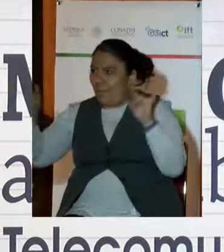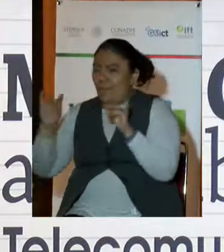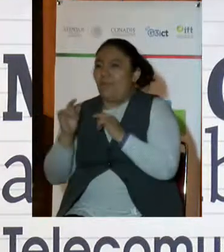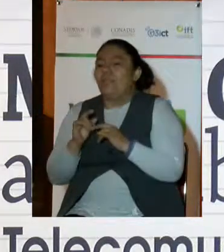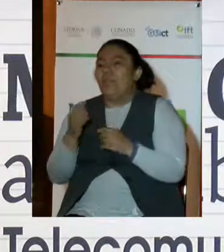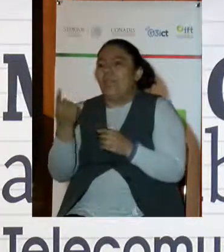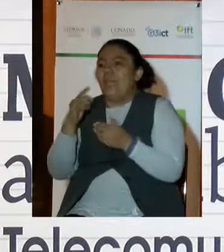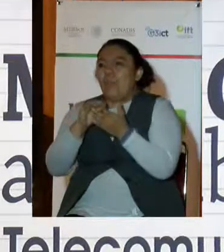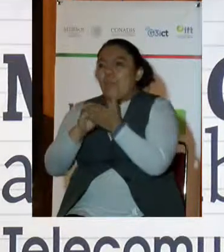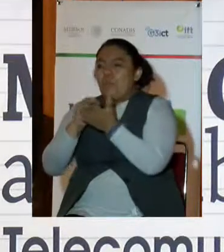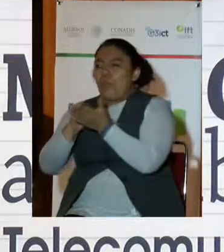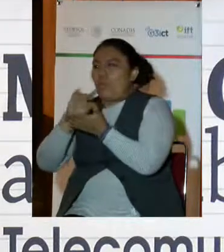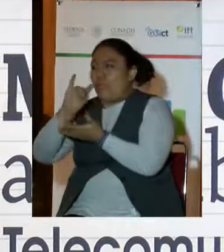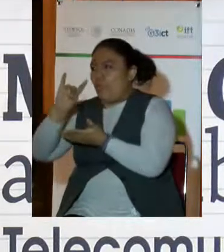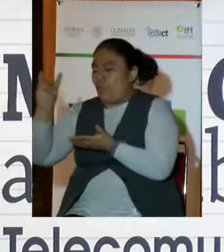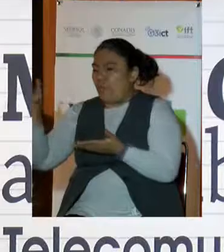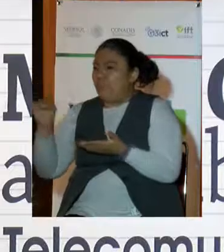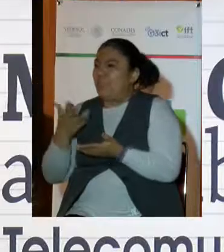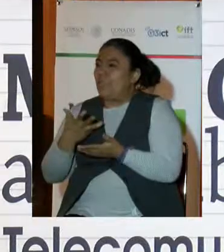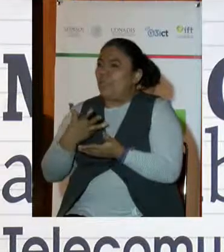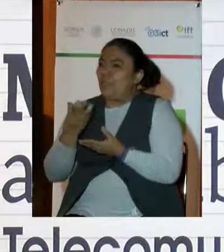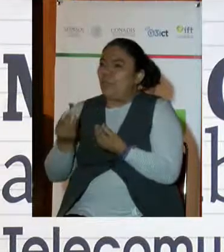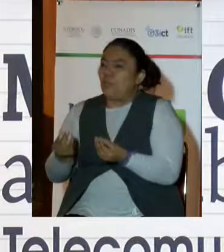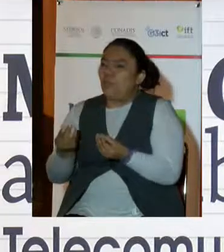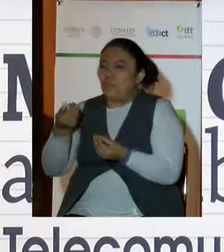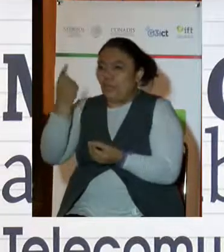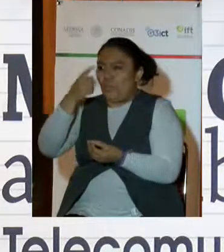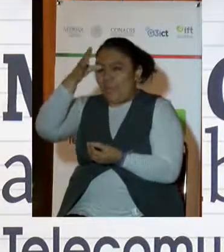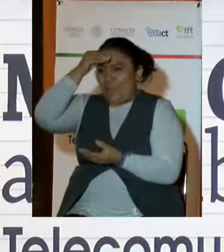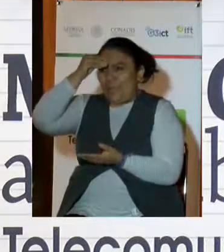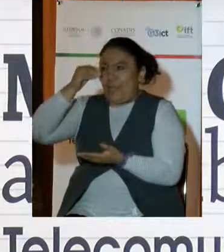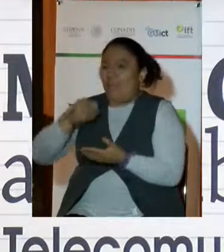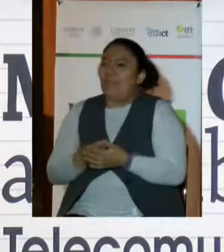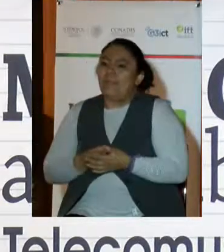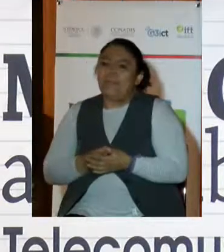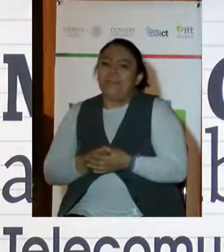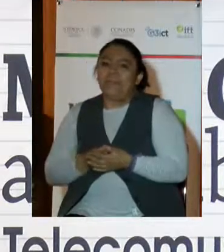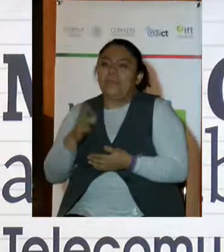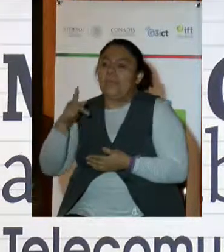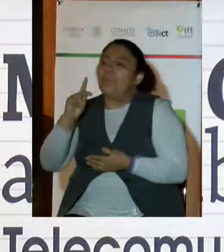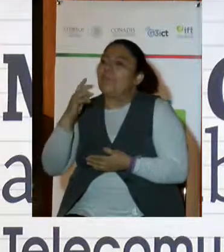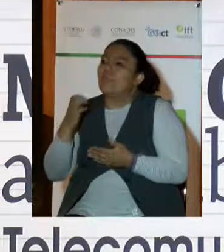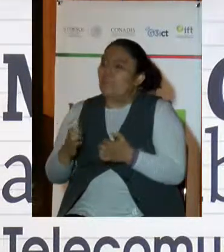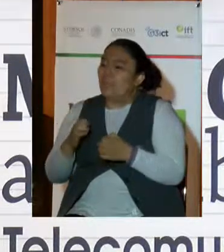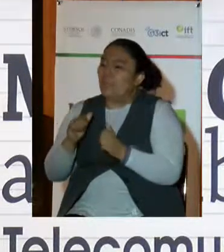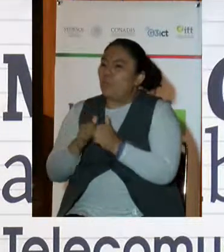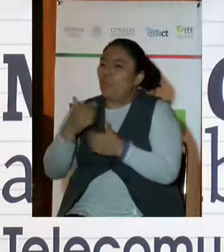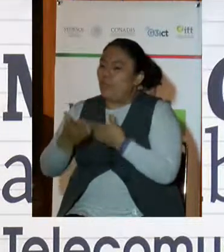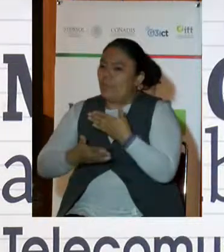señalizaciones que hemos puesto, tenemos mucho que aprender, pero estamos con la disposición, la